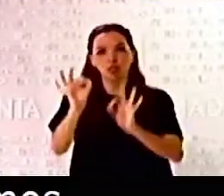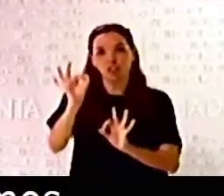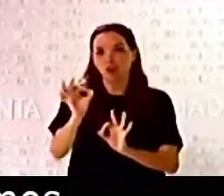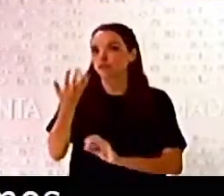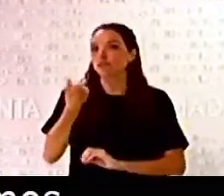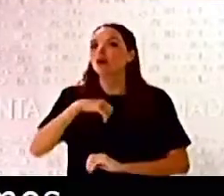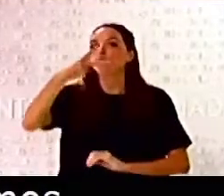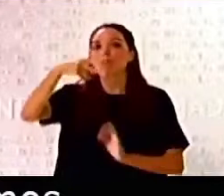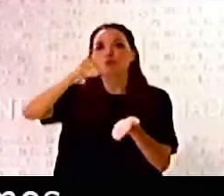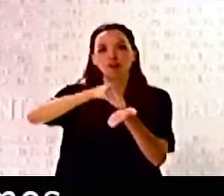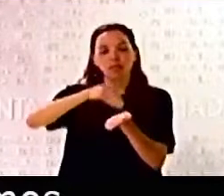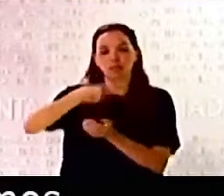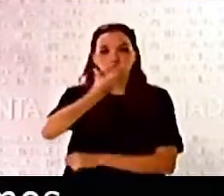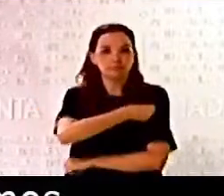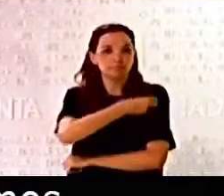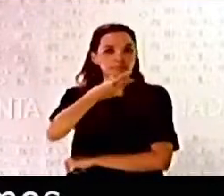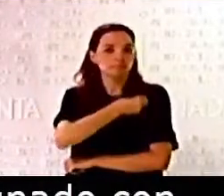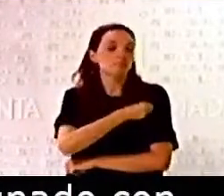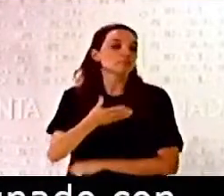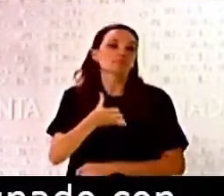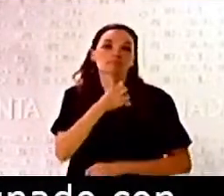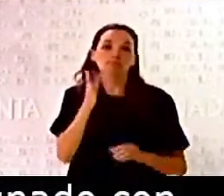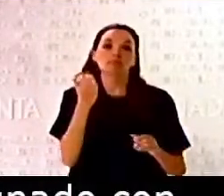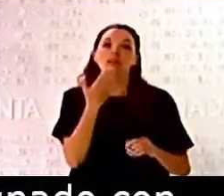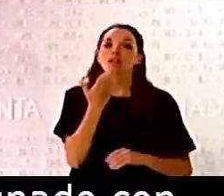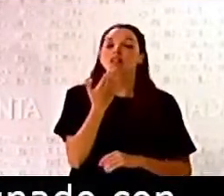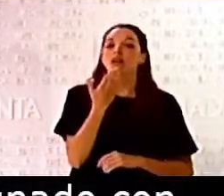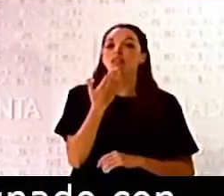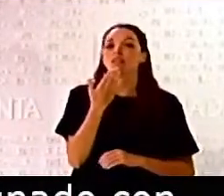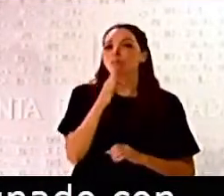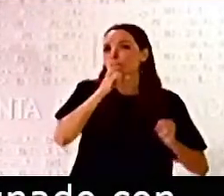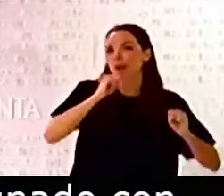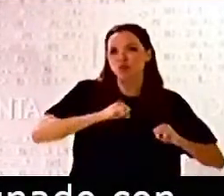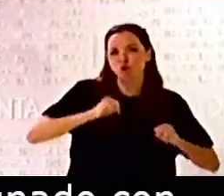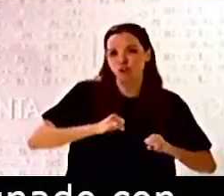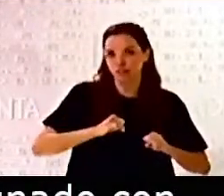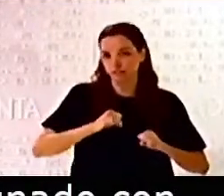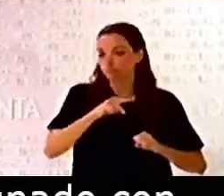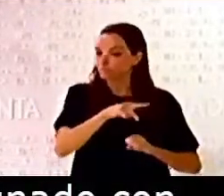prácticamente en los tramos de edad de mayores y muy mayores,